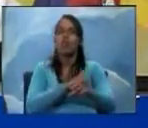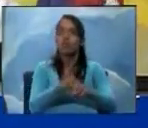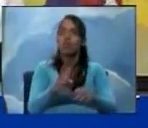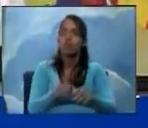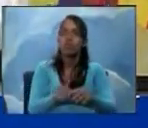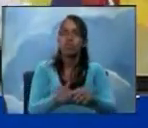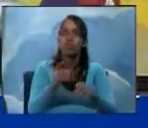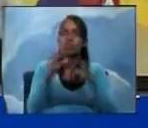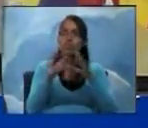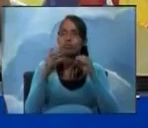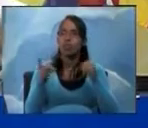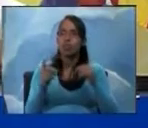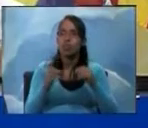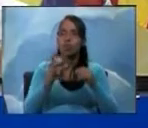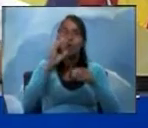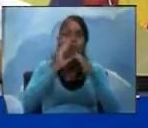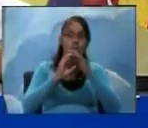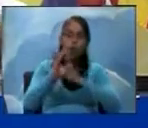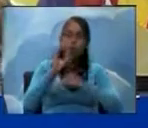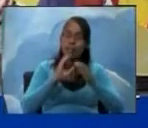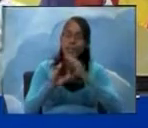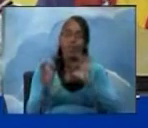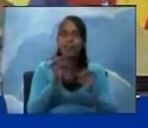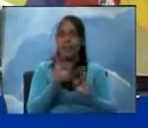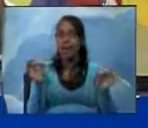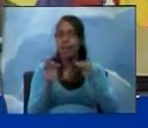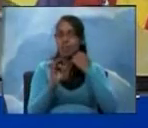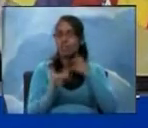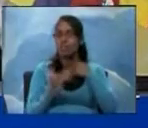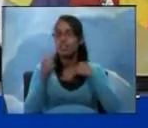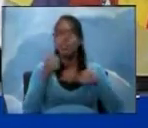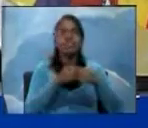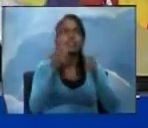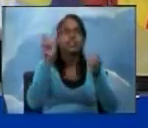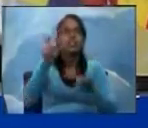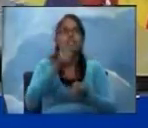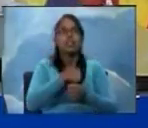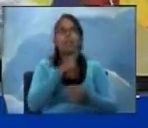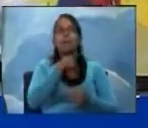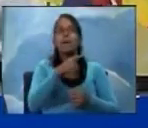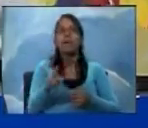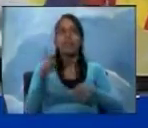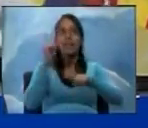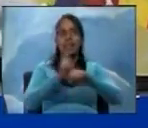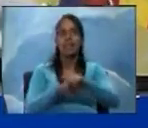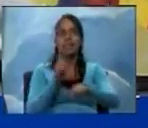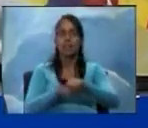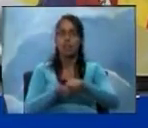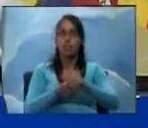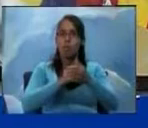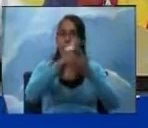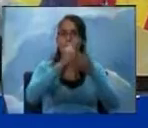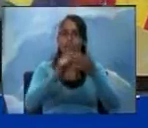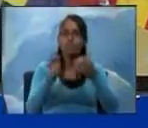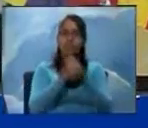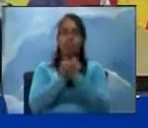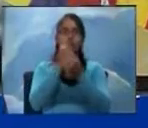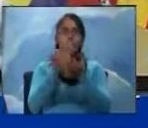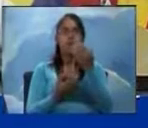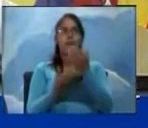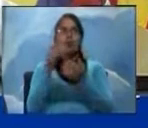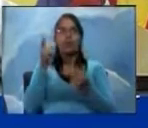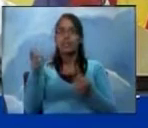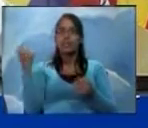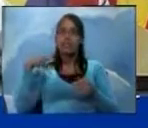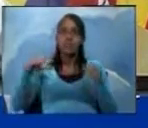teléfono, en un correo, sin necesidad de perder el tiempo escribiendo a mano. Allí